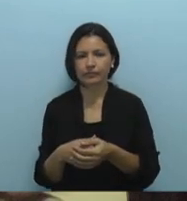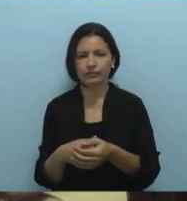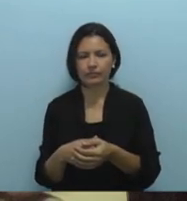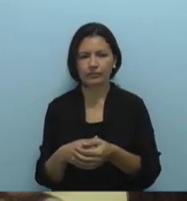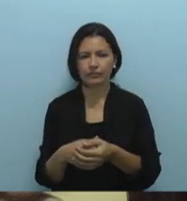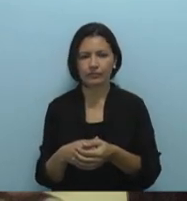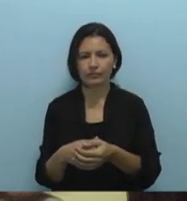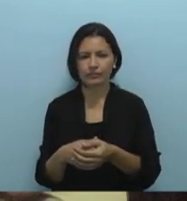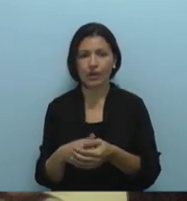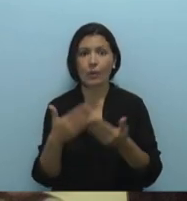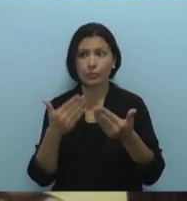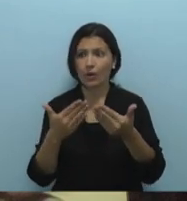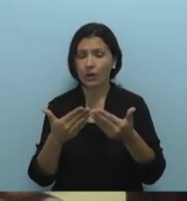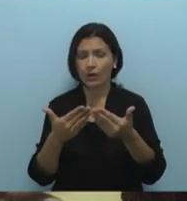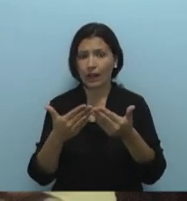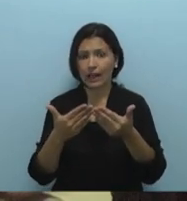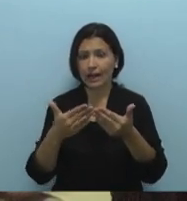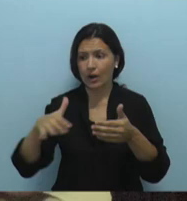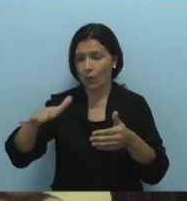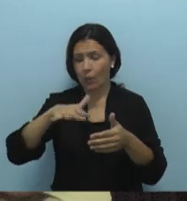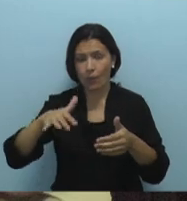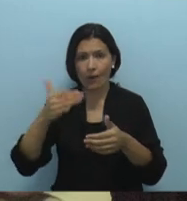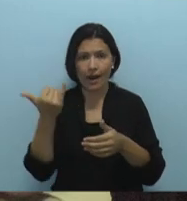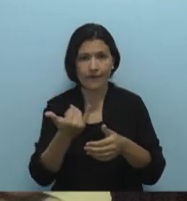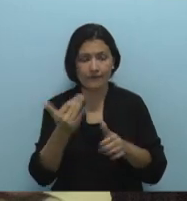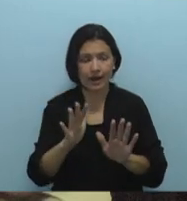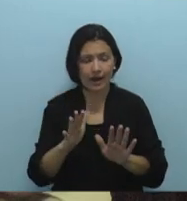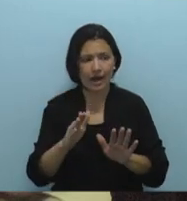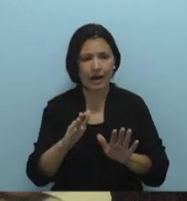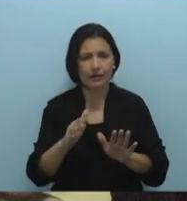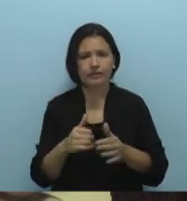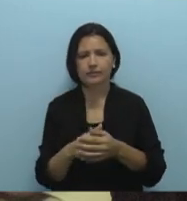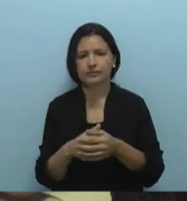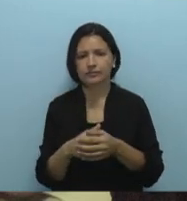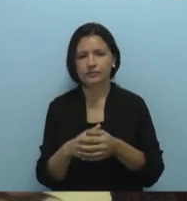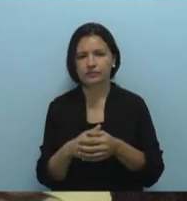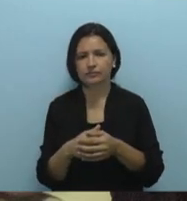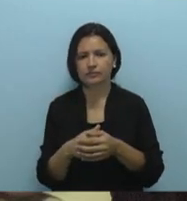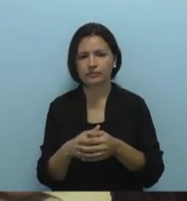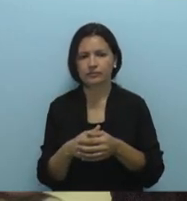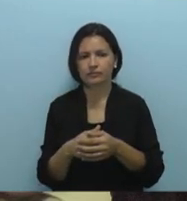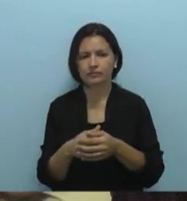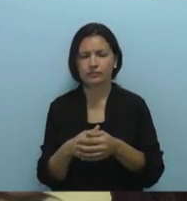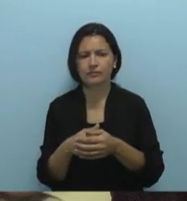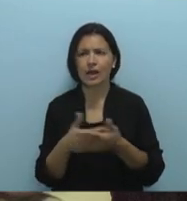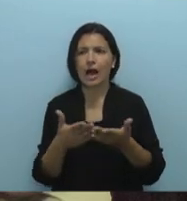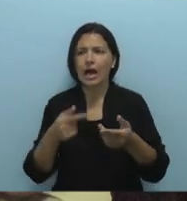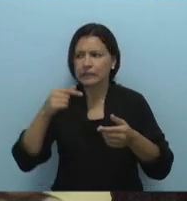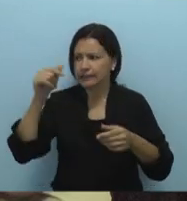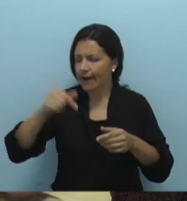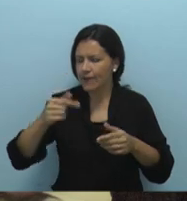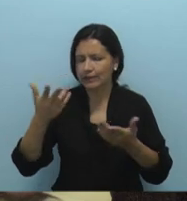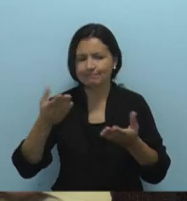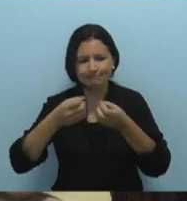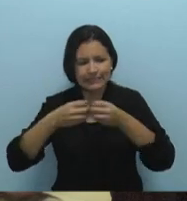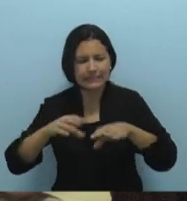para la transformación. Estamos viviendo en un momento en donde se impone discutir el presupuesto 2025,